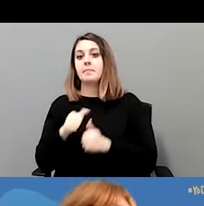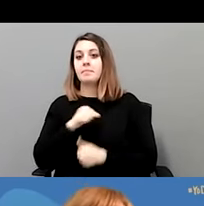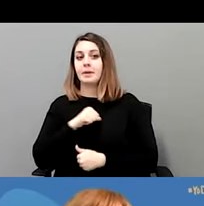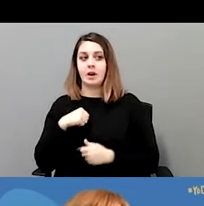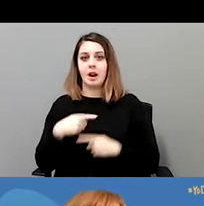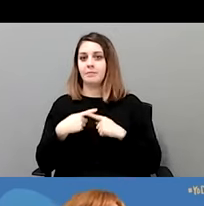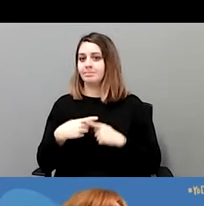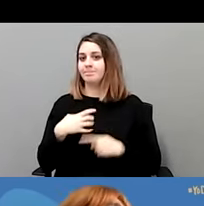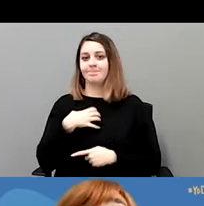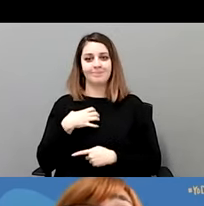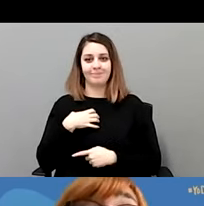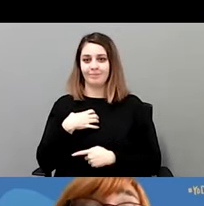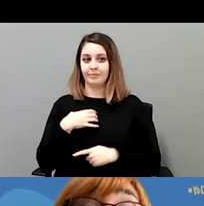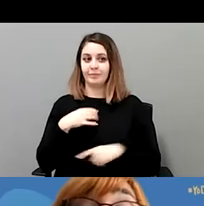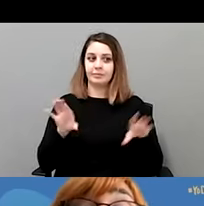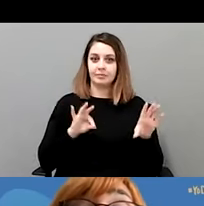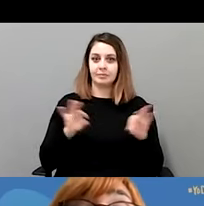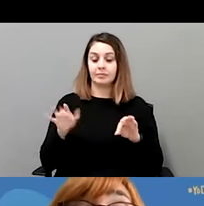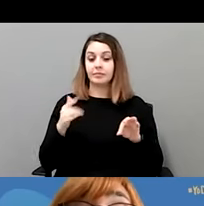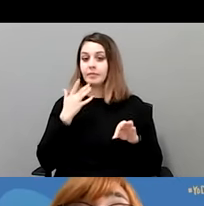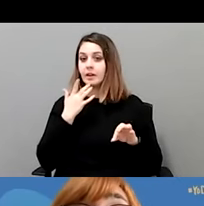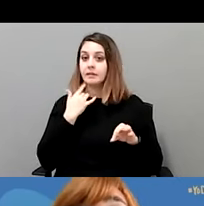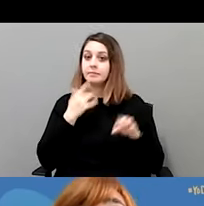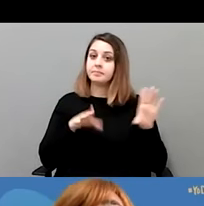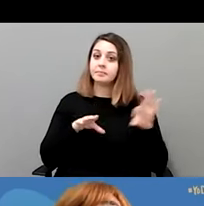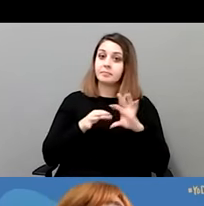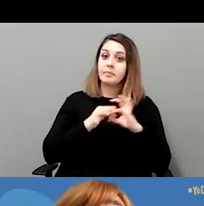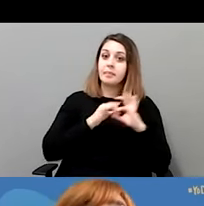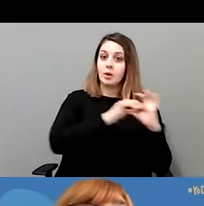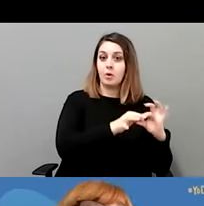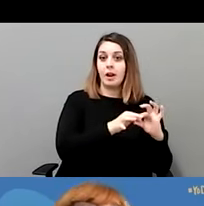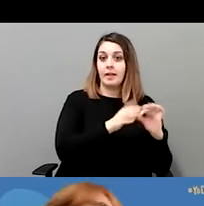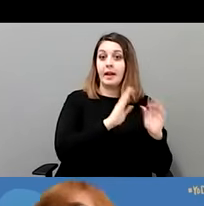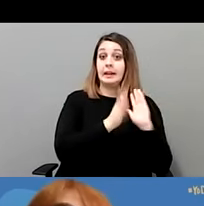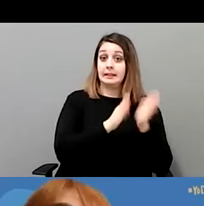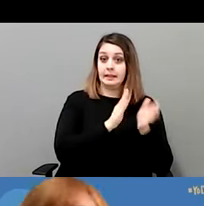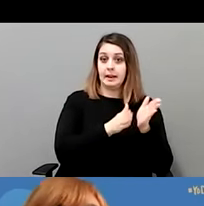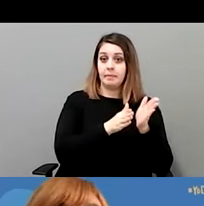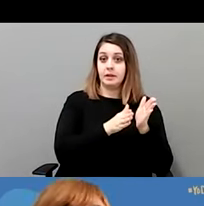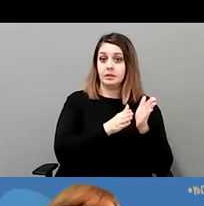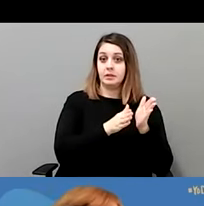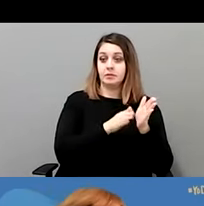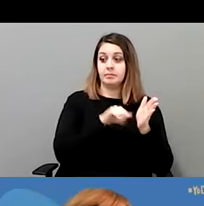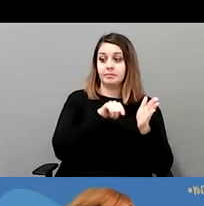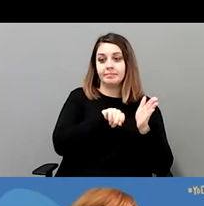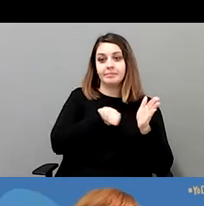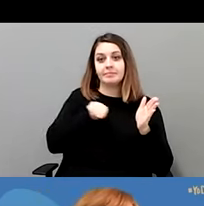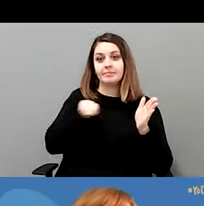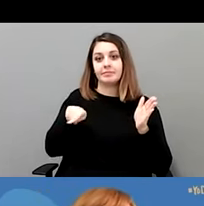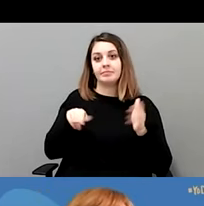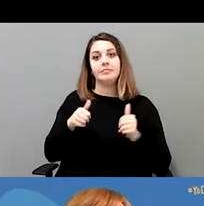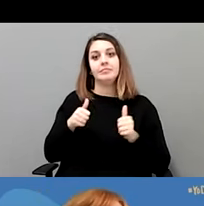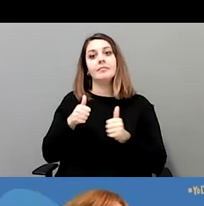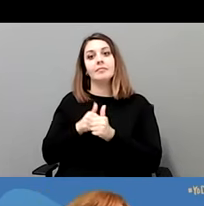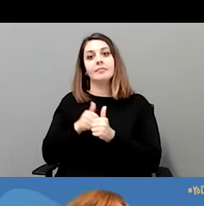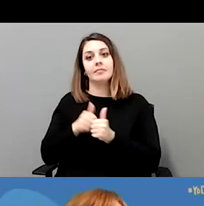¿vale? Entonces, si optas por el de la prestación vinculada que tienes para terapias, no puedes optar ya